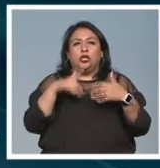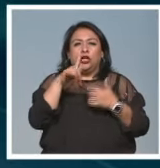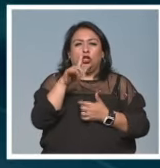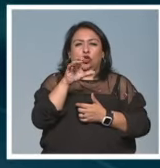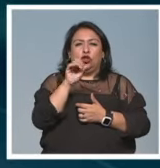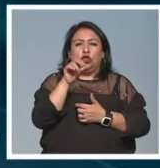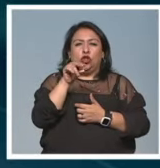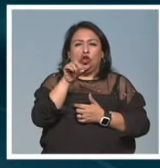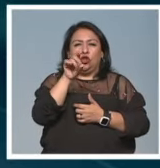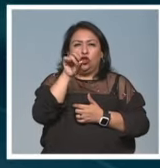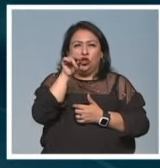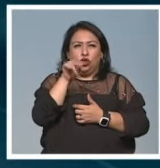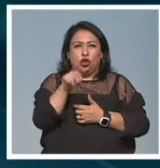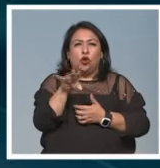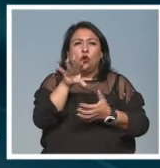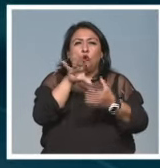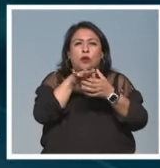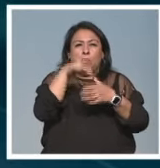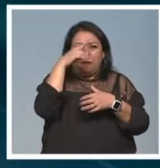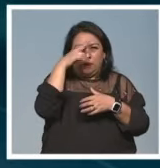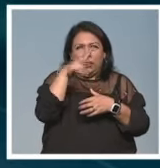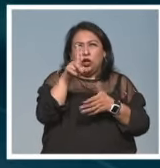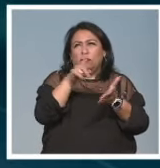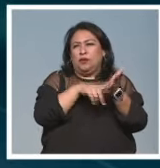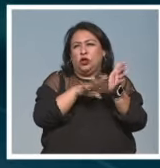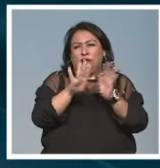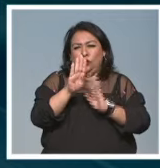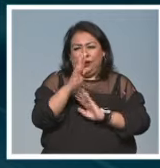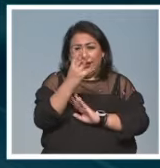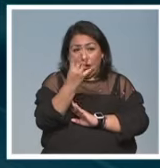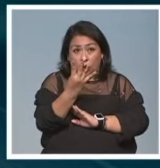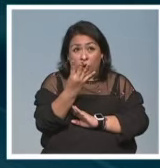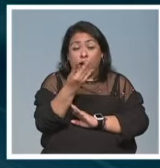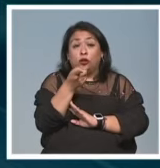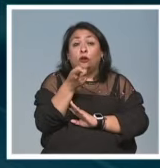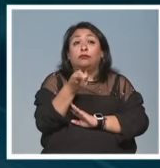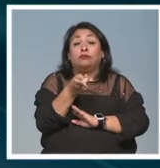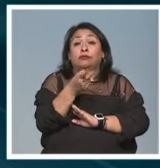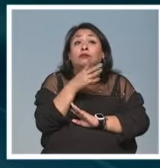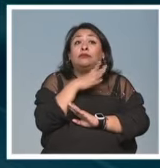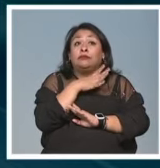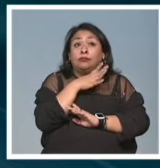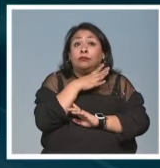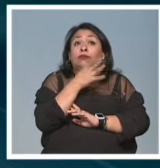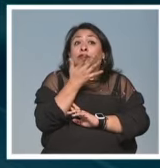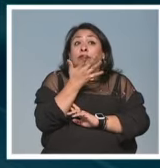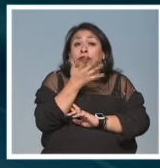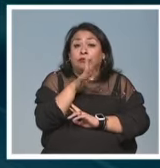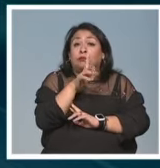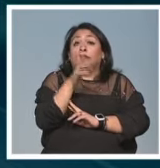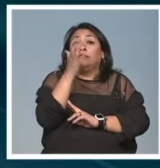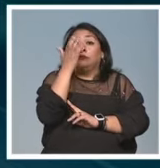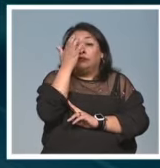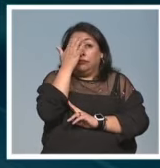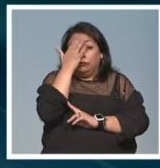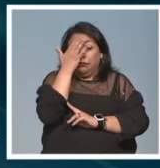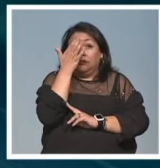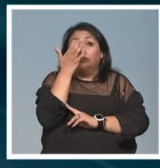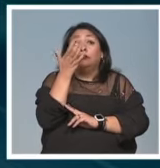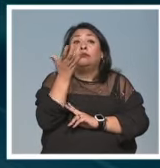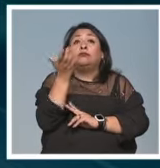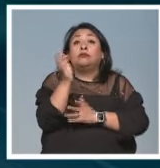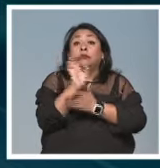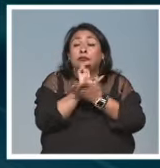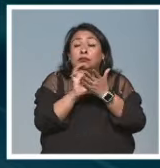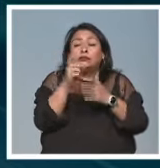Midnight, que vinieron a México en ese 1994, en donde ya se reconoce que hay una escena y la escena